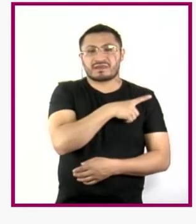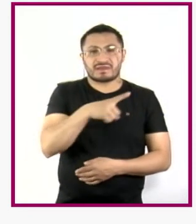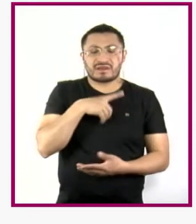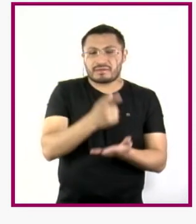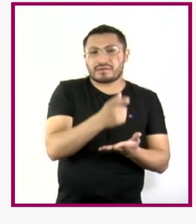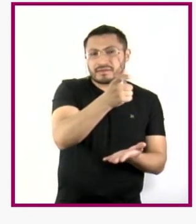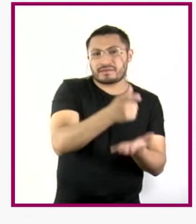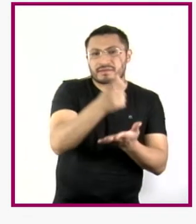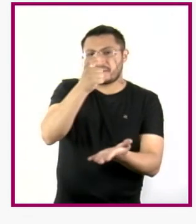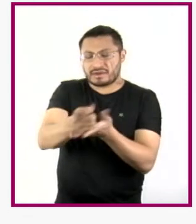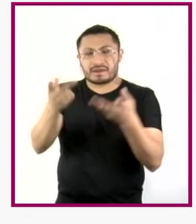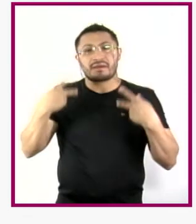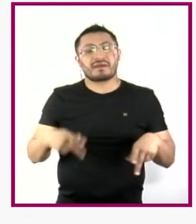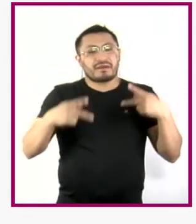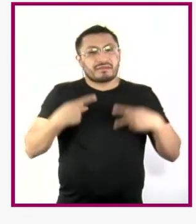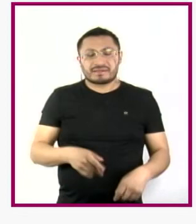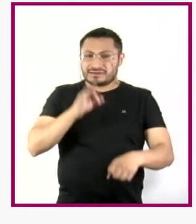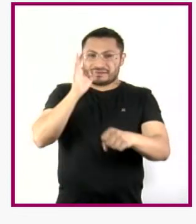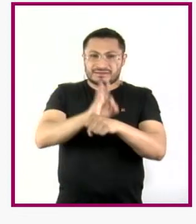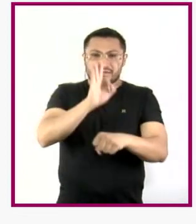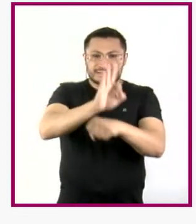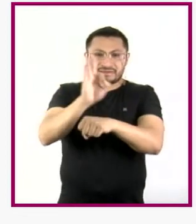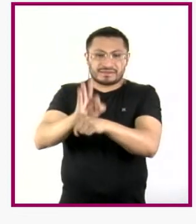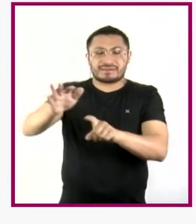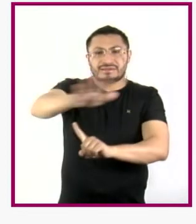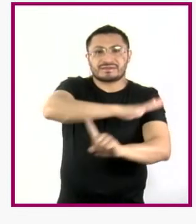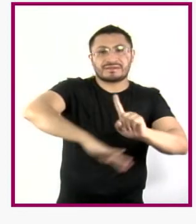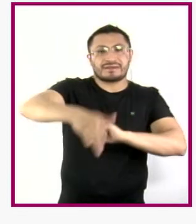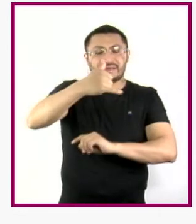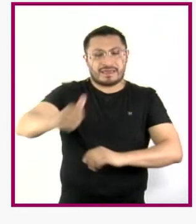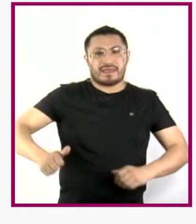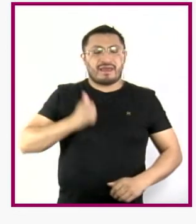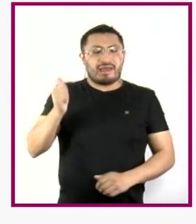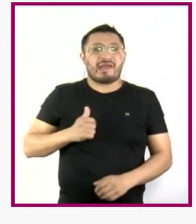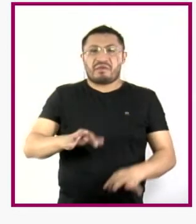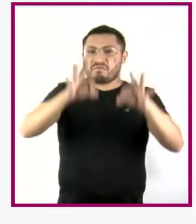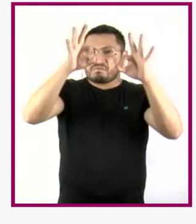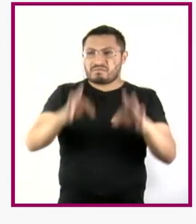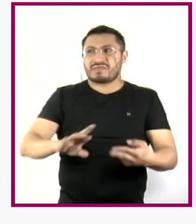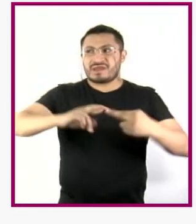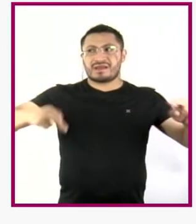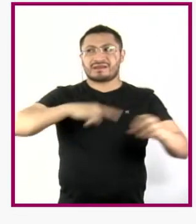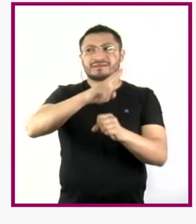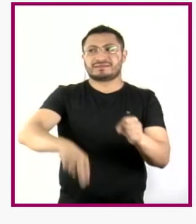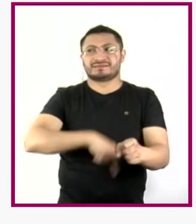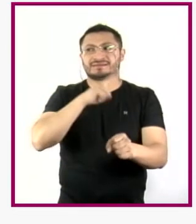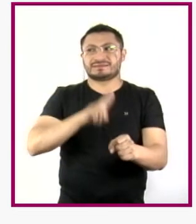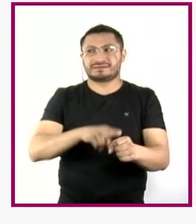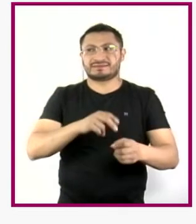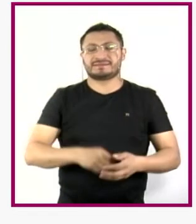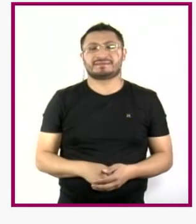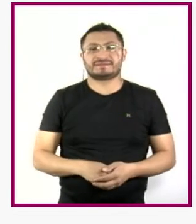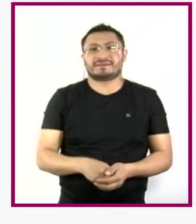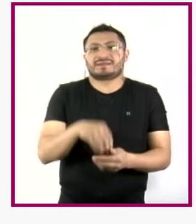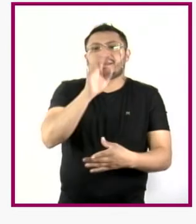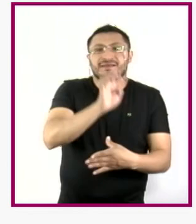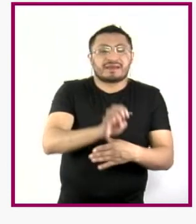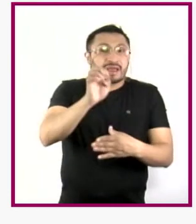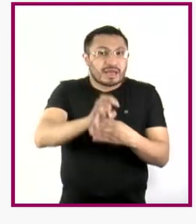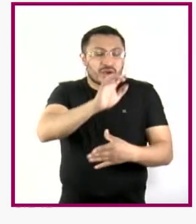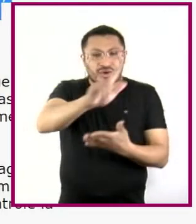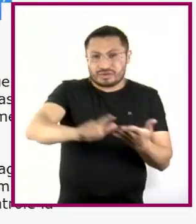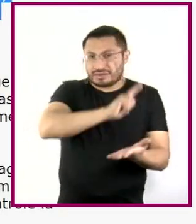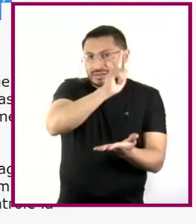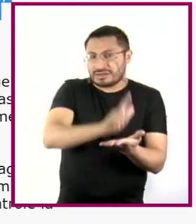incentivarse a quien proteja el ambiente y aproveche de manera sustentable los recursos naturales. Entonces, por ley,